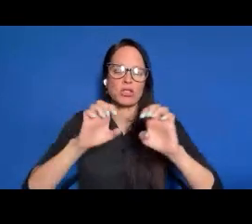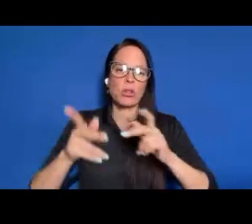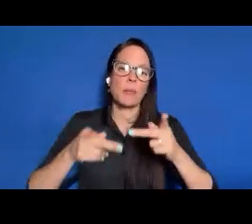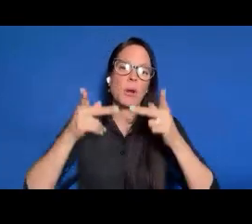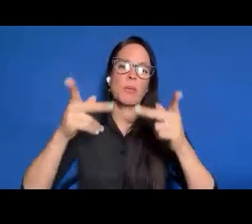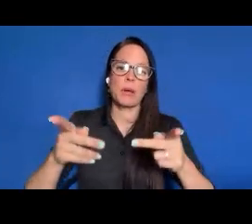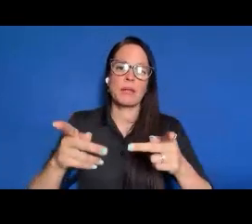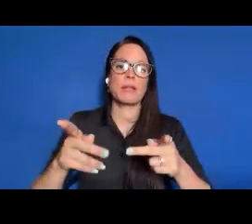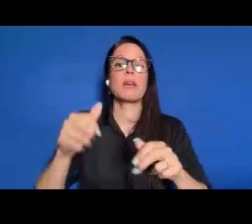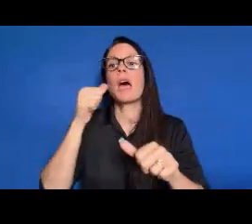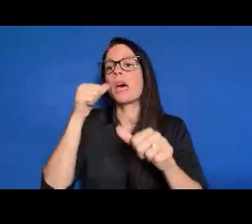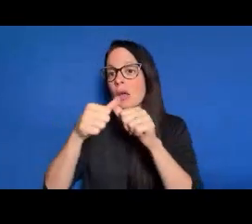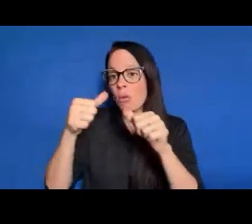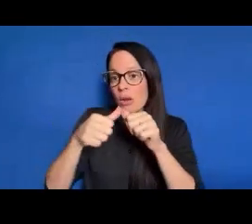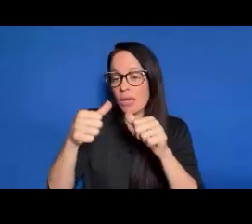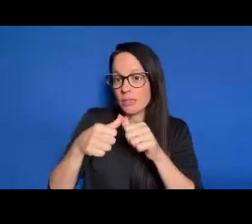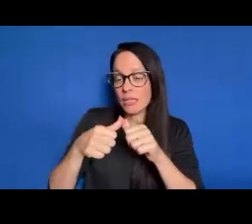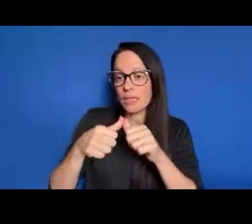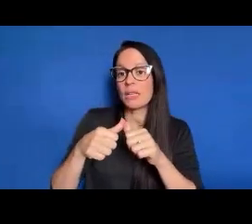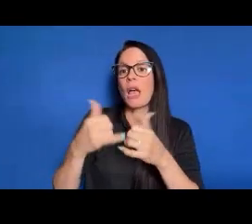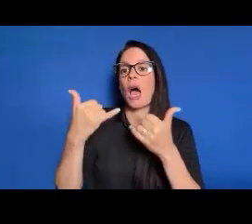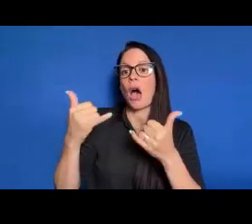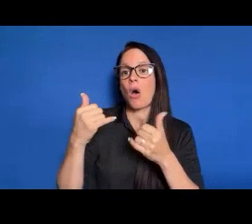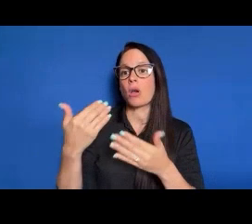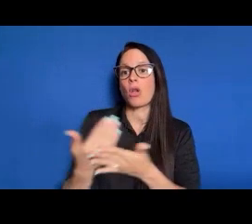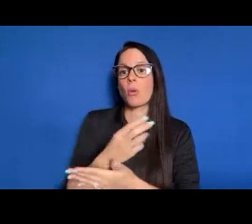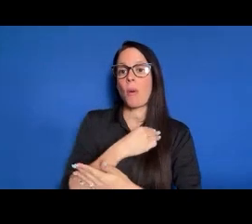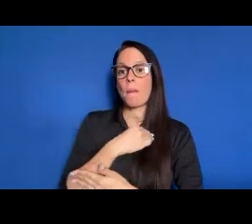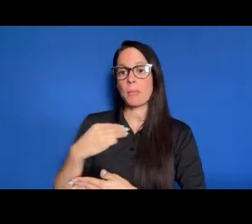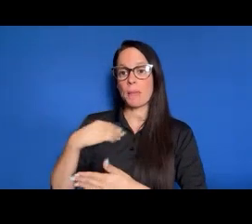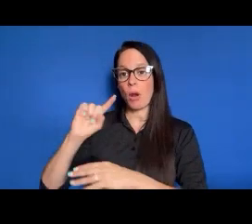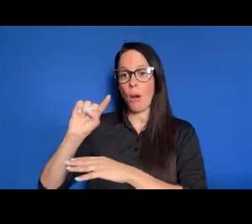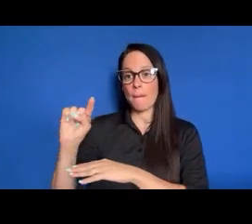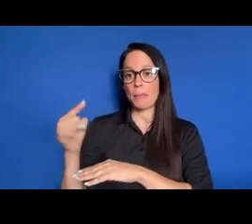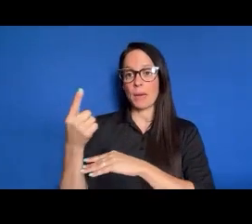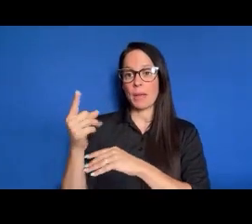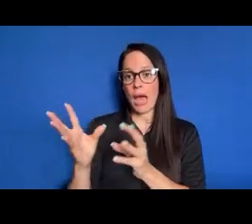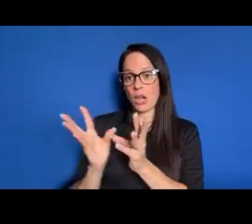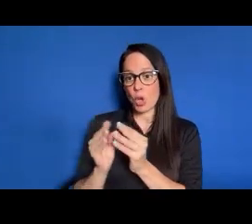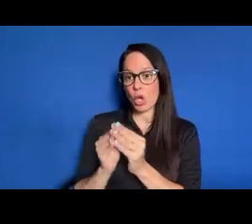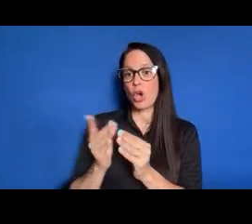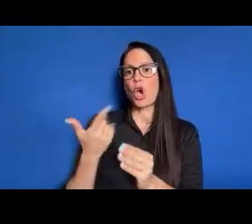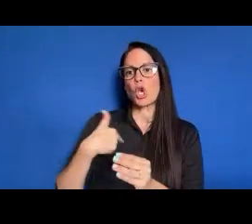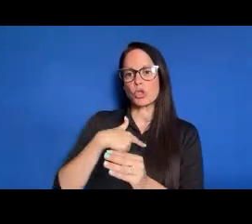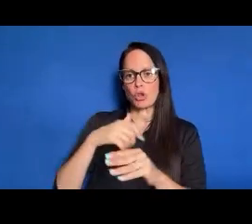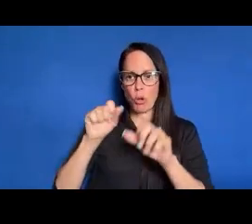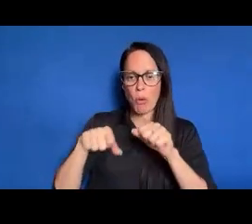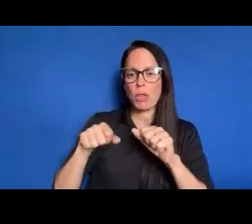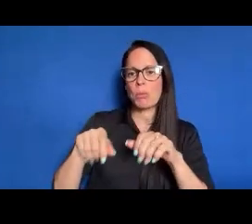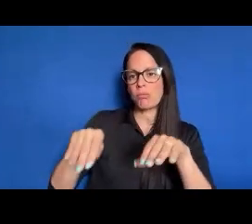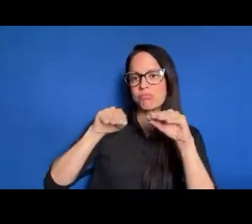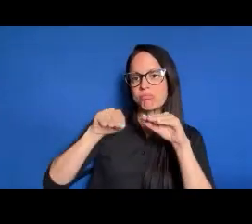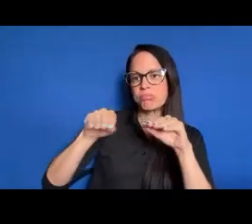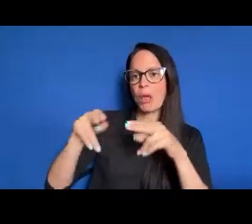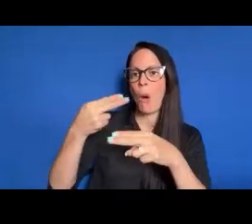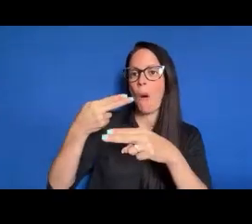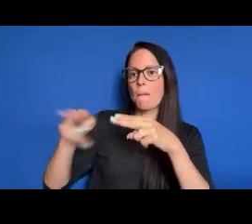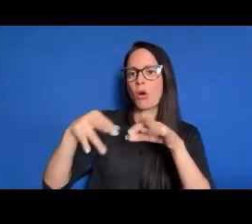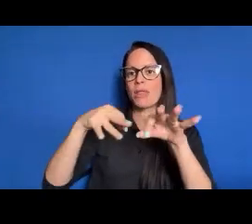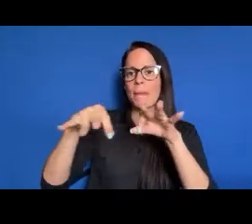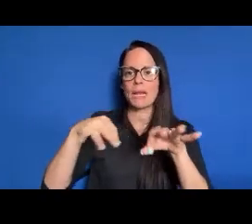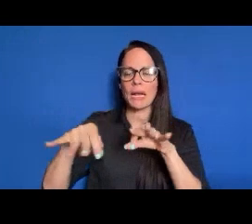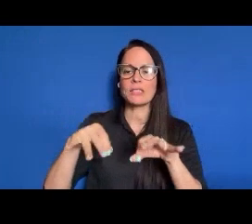tenemos miembros que se unen a esta como su primera reunión, así que dar un poco de un overview de cómo fue ese proceso de evaluación para que quede en conocimiento